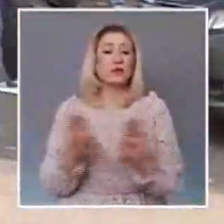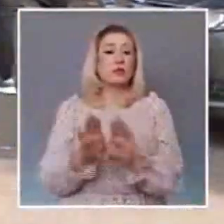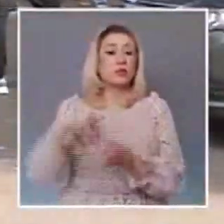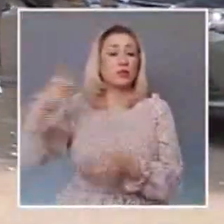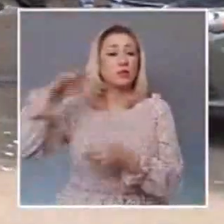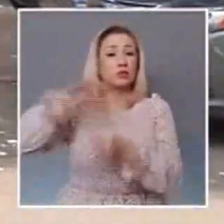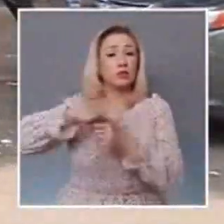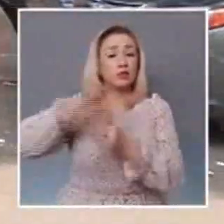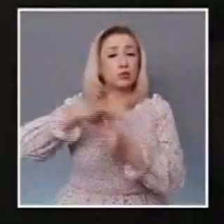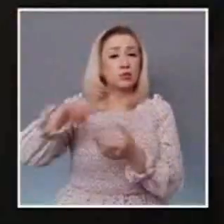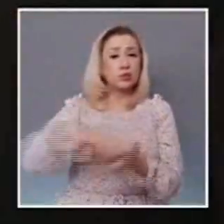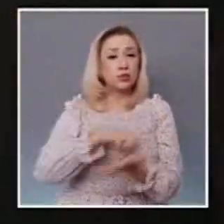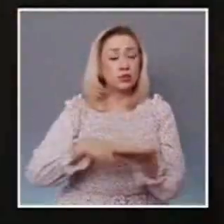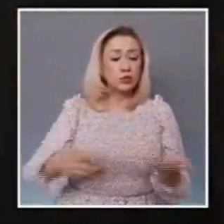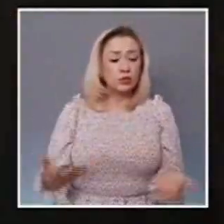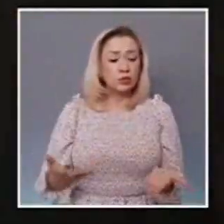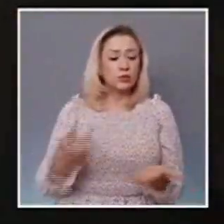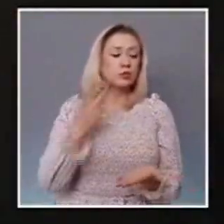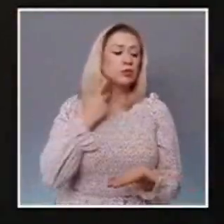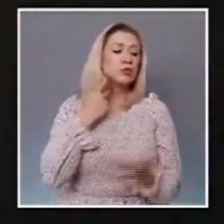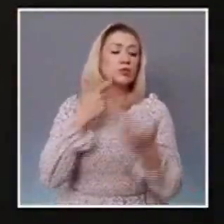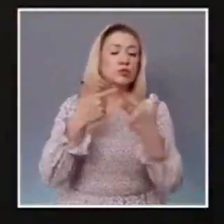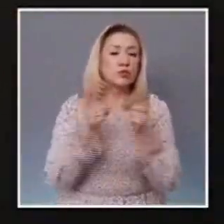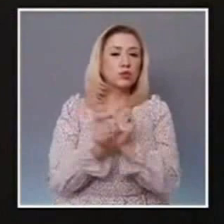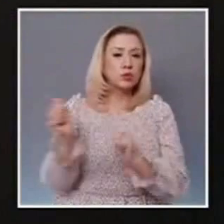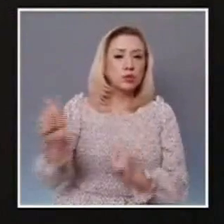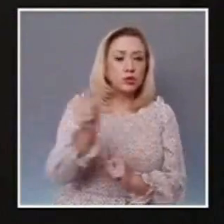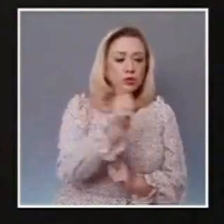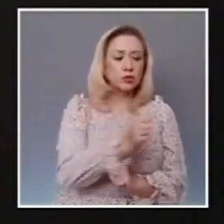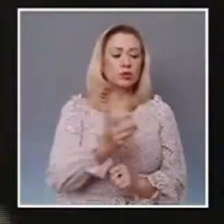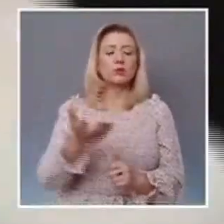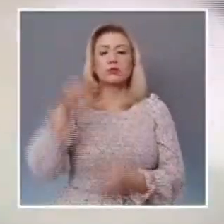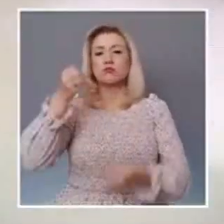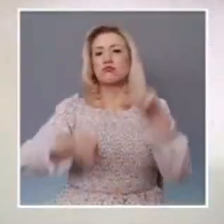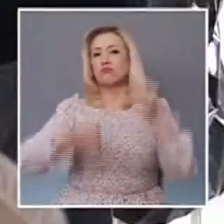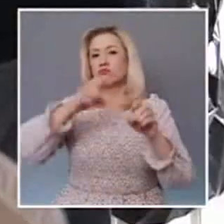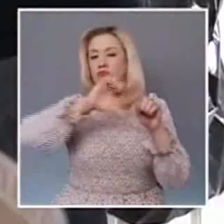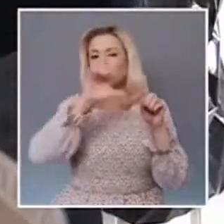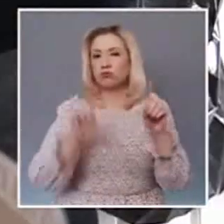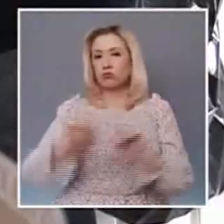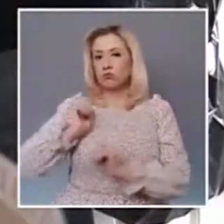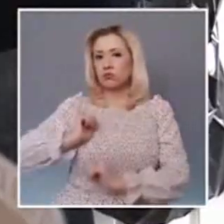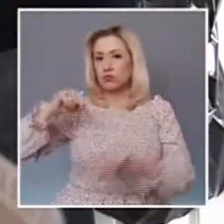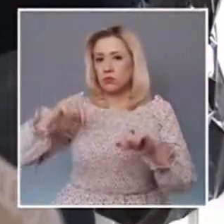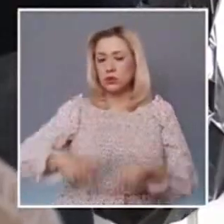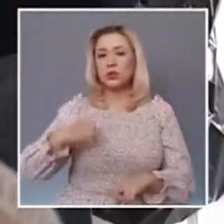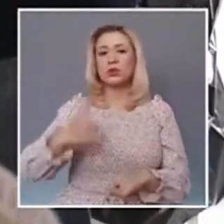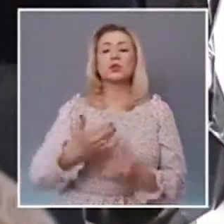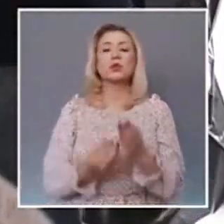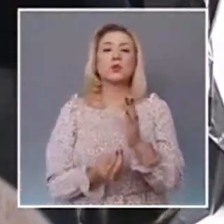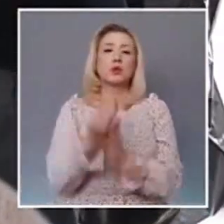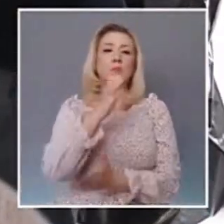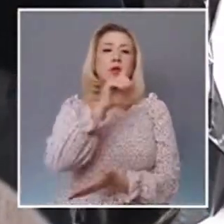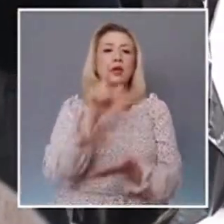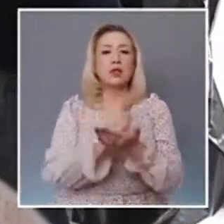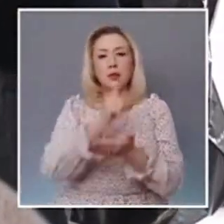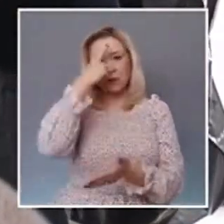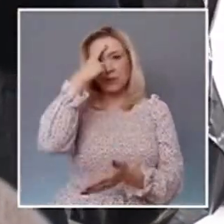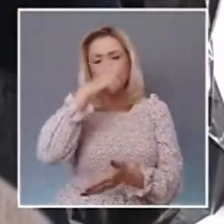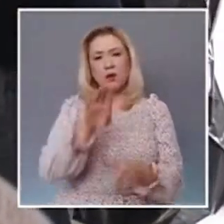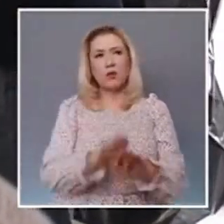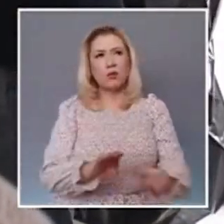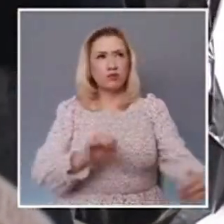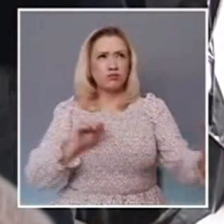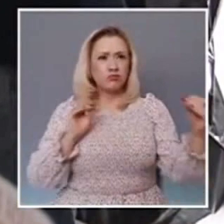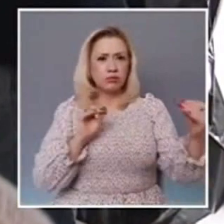electorales, de partidos políticos, orgánica del Poder Judicial Federal y expedía una nueva ley de medios de impugnación. El Pleno